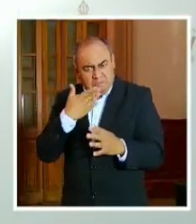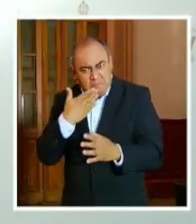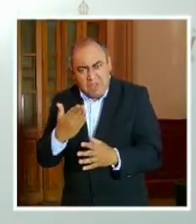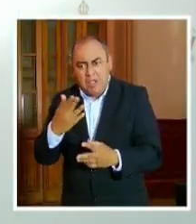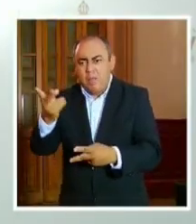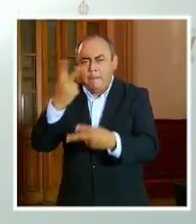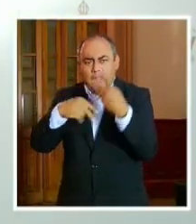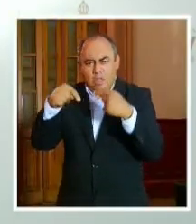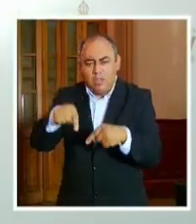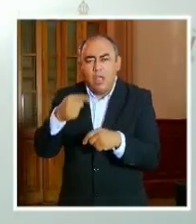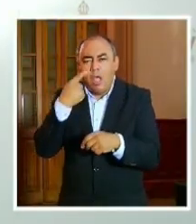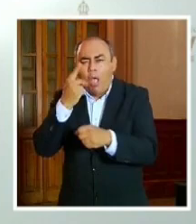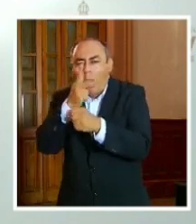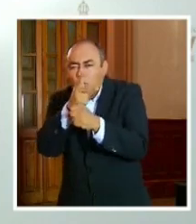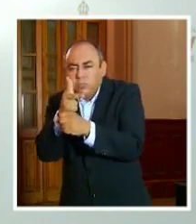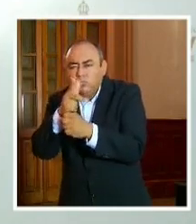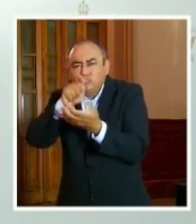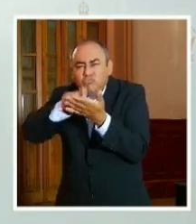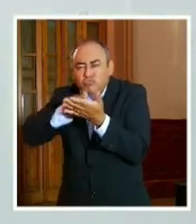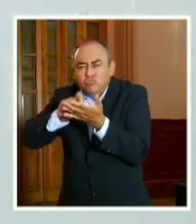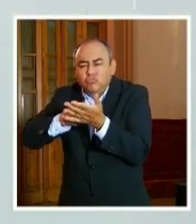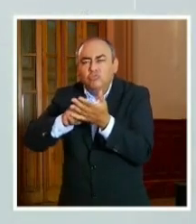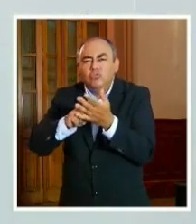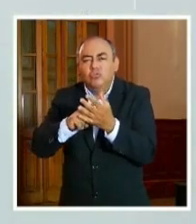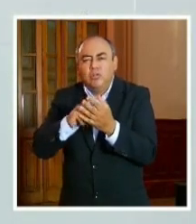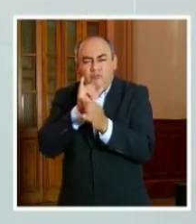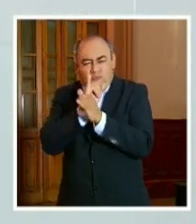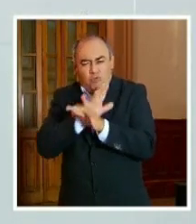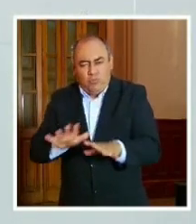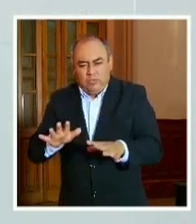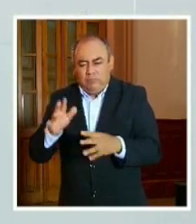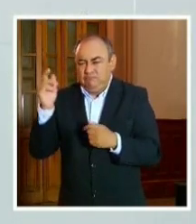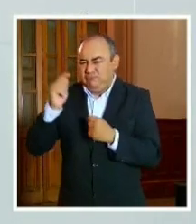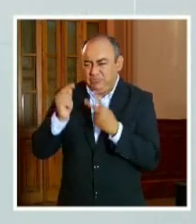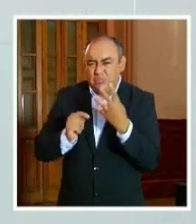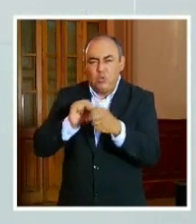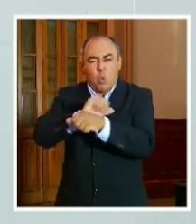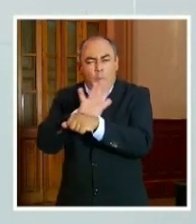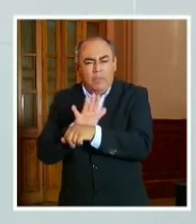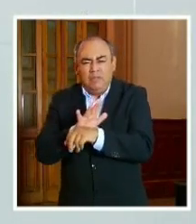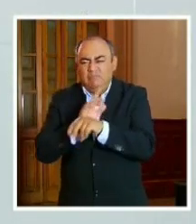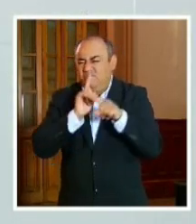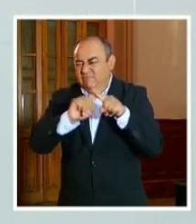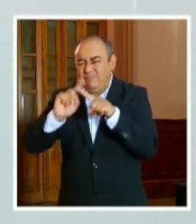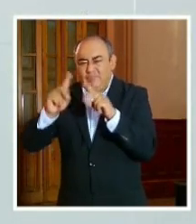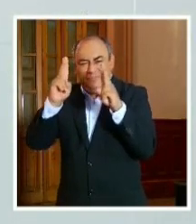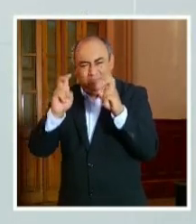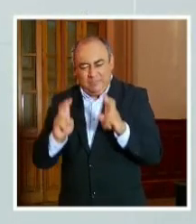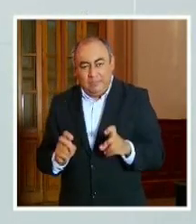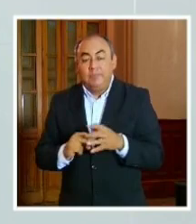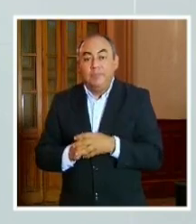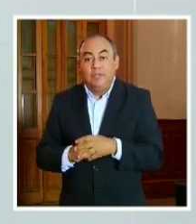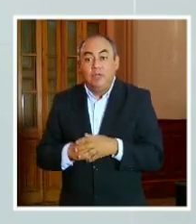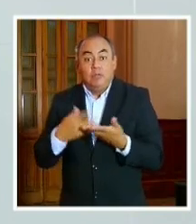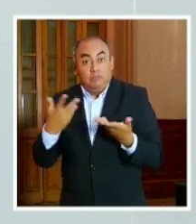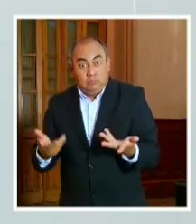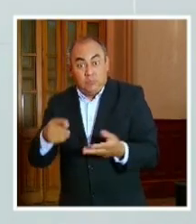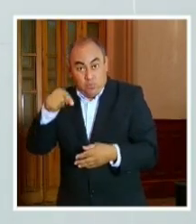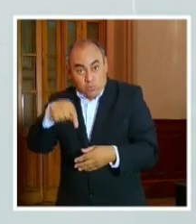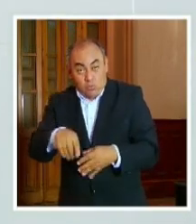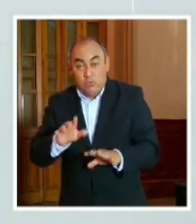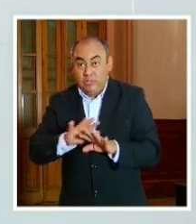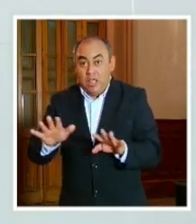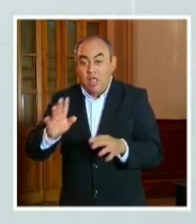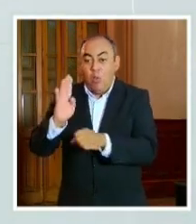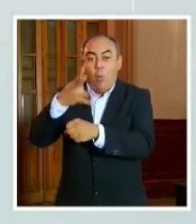continuar informando en relación a la información de COVID, aun cuando estamos